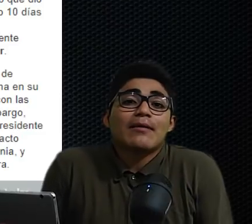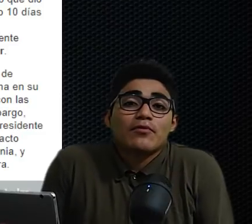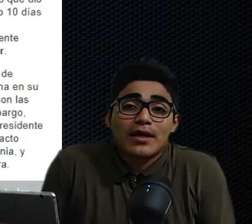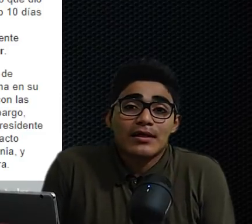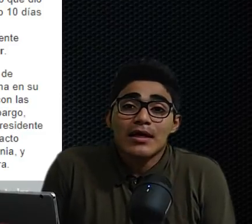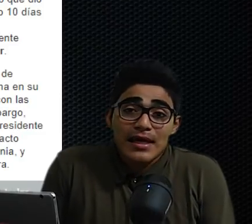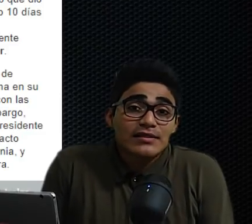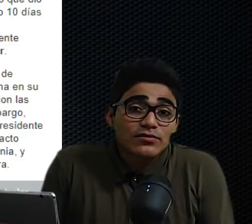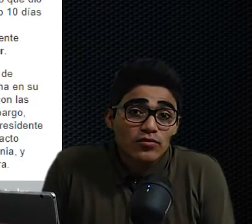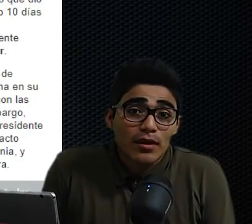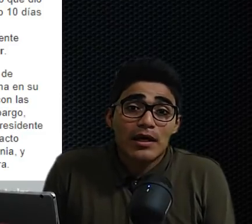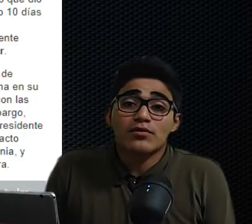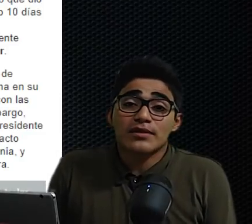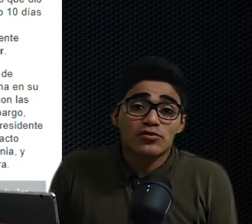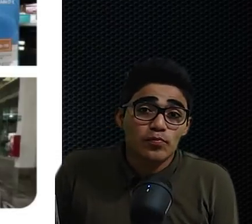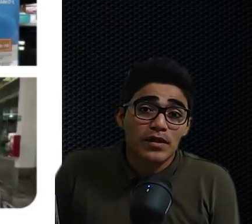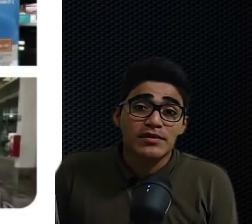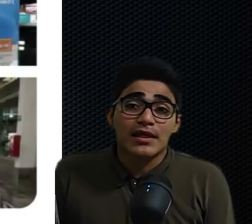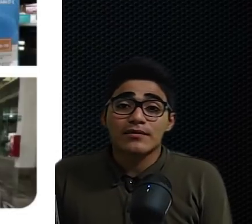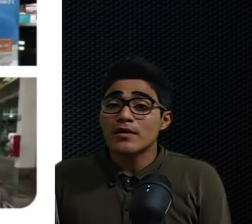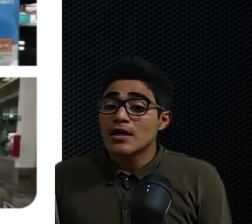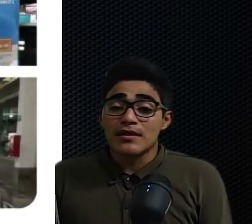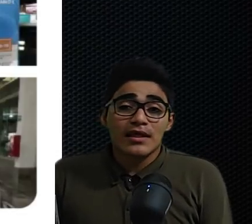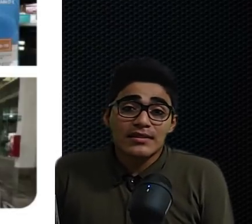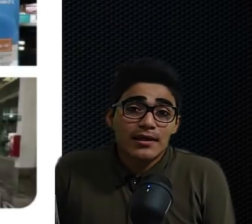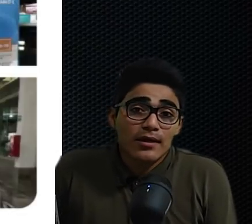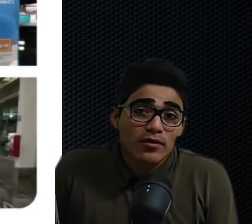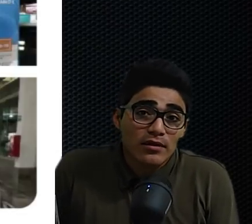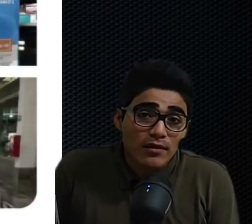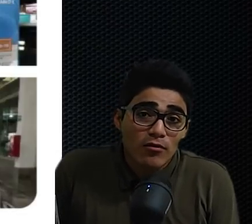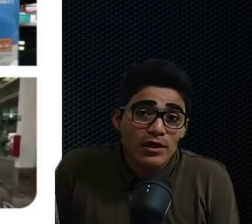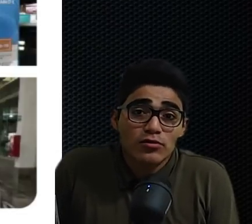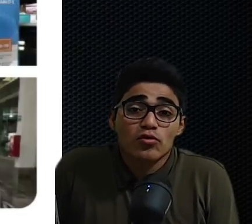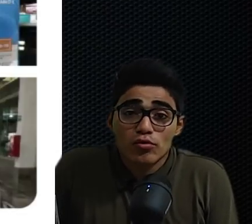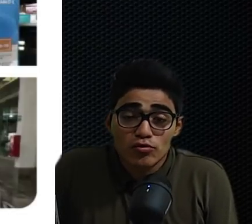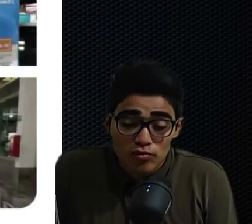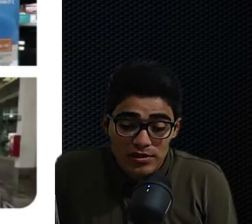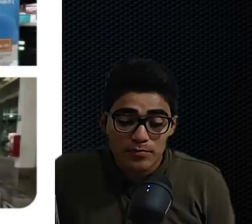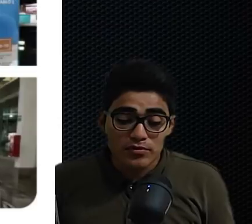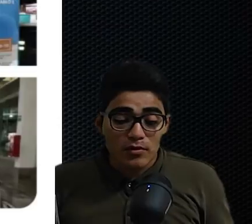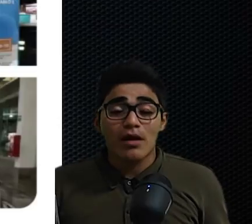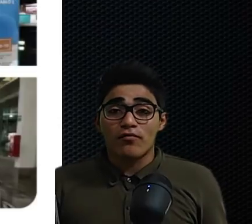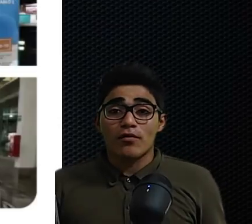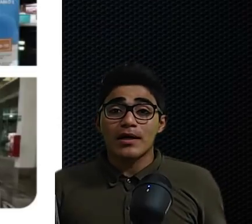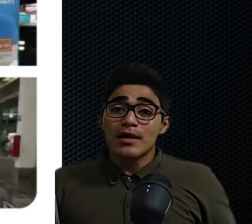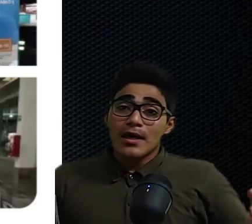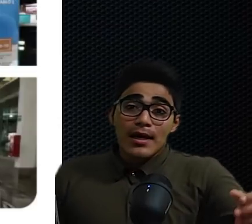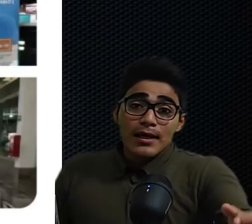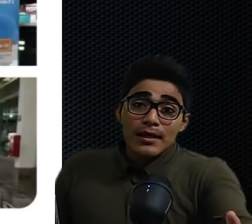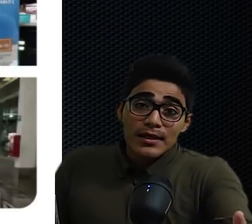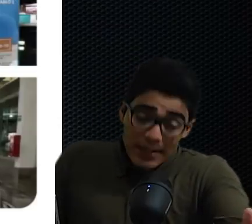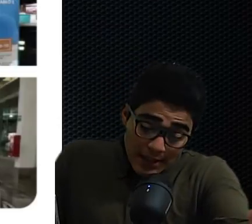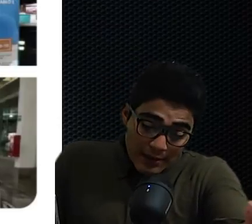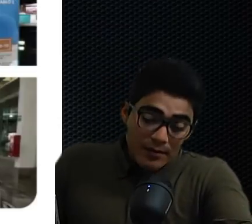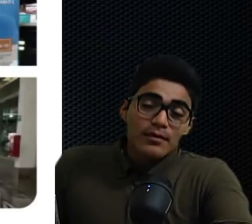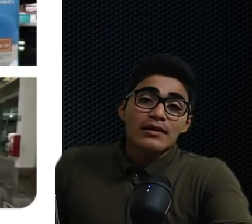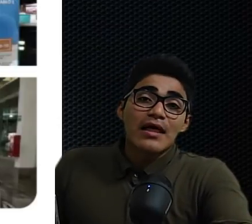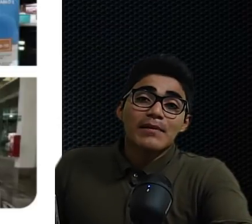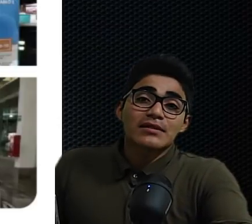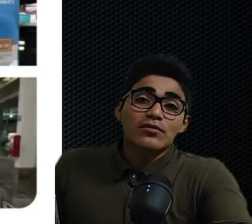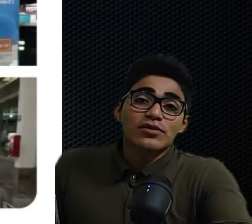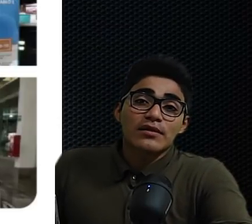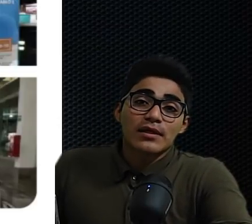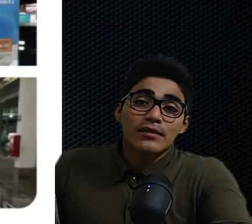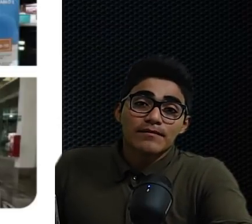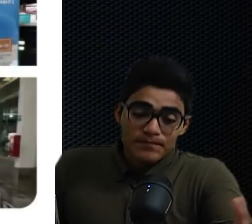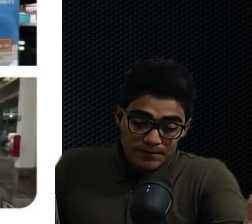que laborar, ese es su trabajo, estar supervisando, tienen que estar recorriendo en dado caso todos los municipios de igual forma, y nada